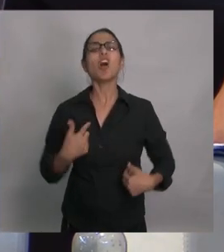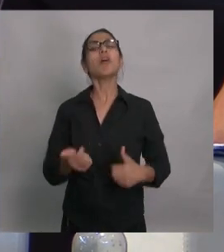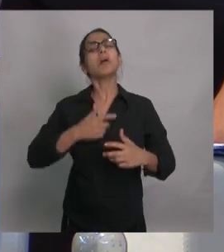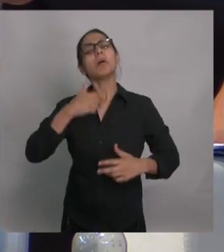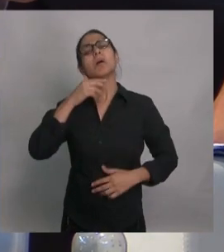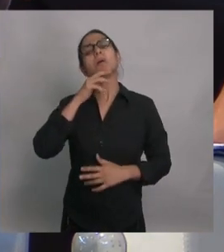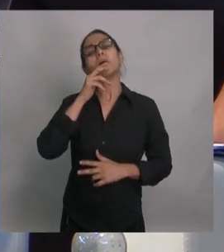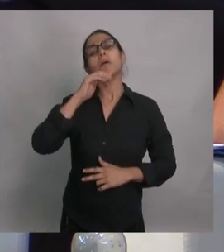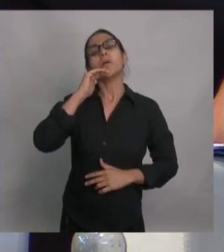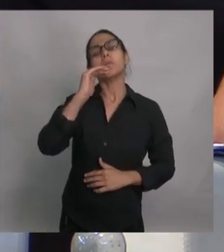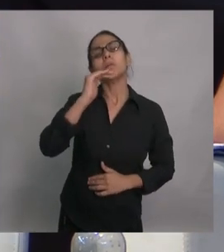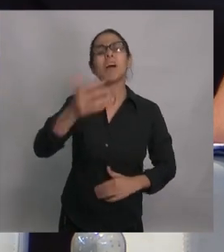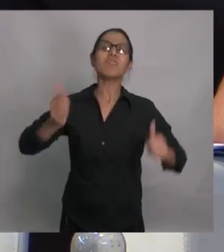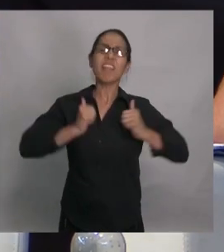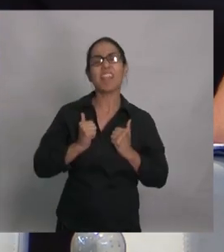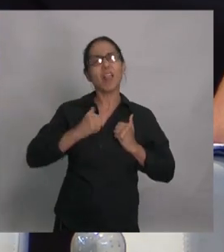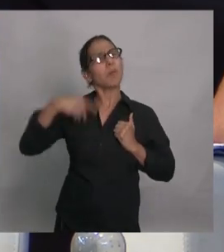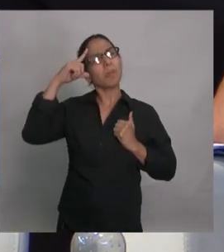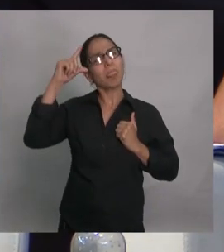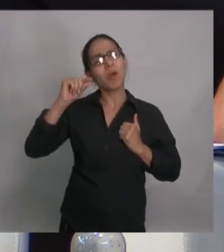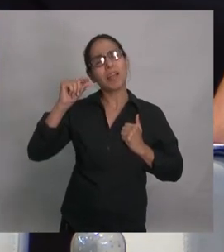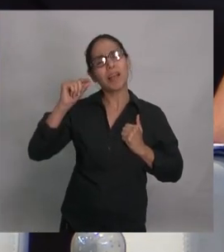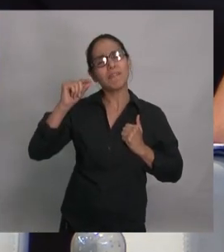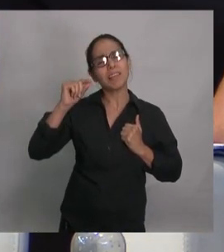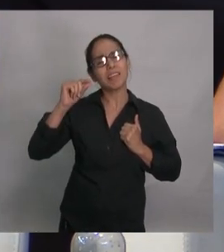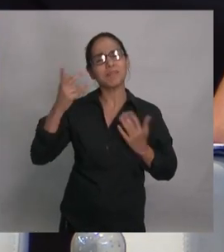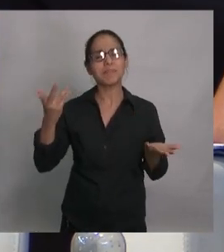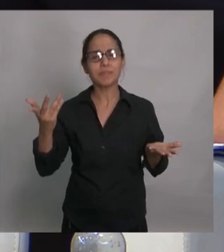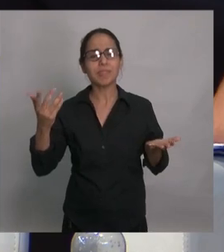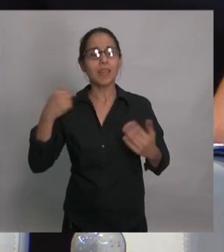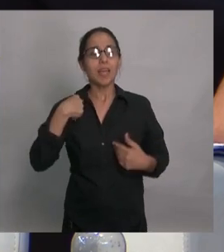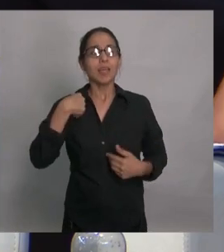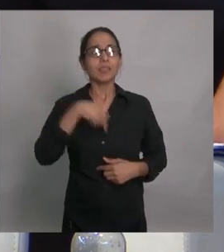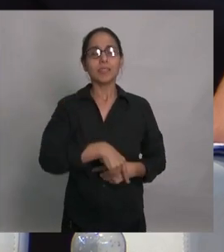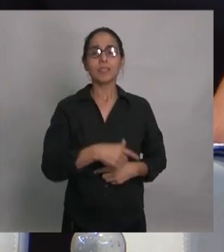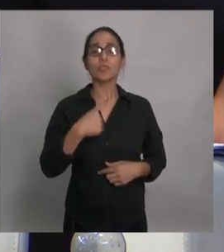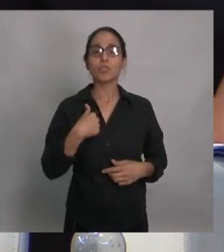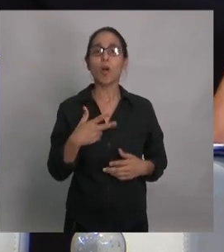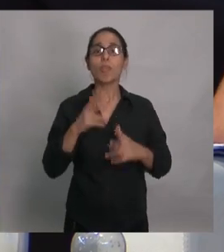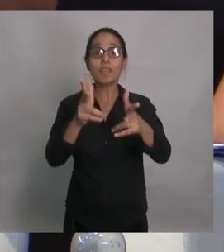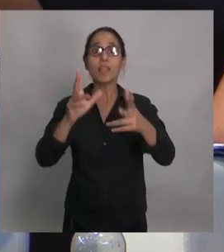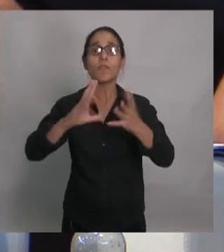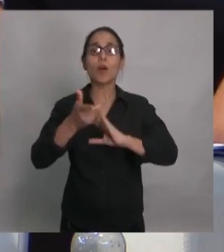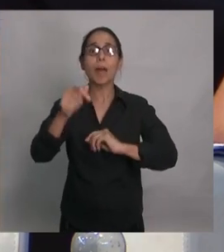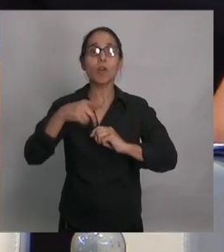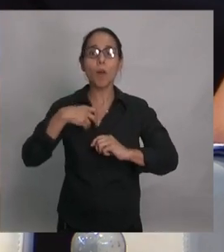me duele un poco la cabeza. Estamos haciendo nuestro pequeño aporte al cambio climático con 8 reflectores.